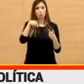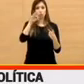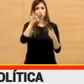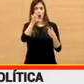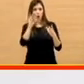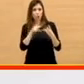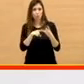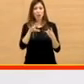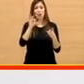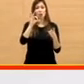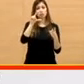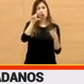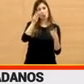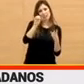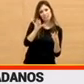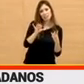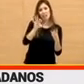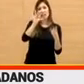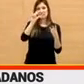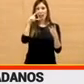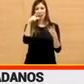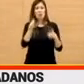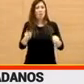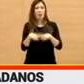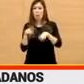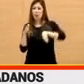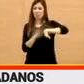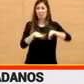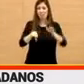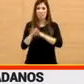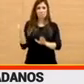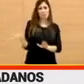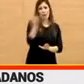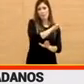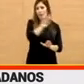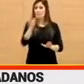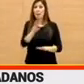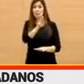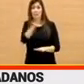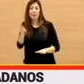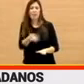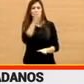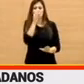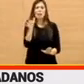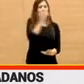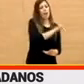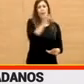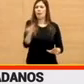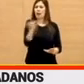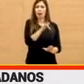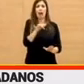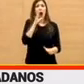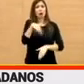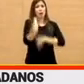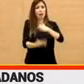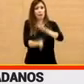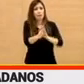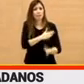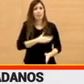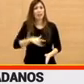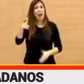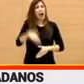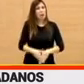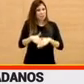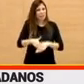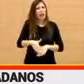Salgado y con los gobiernos del Partido Socialista. Y ese hilo es el hilo que se mantiene en ese documento y que el señor Rivera admite que existe porque